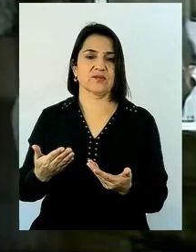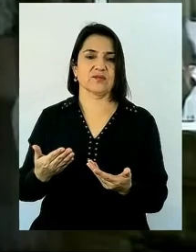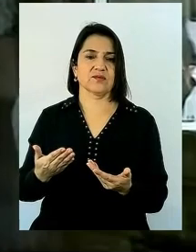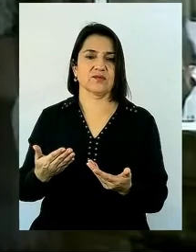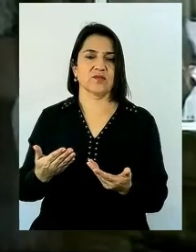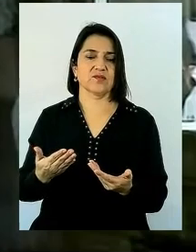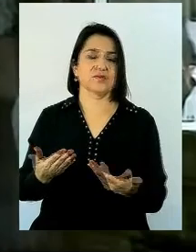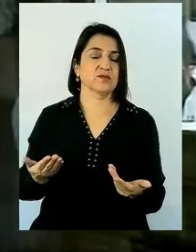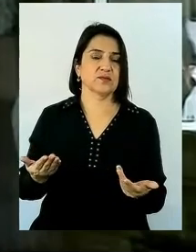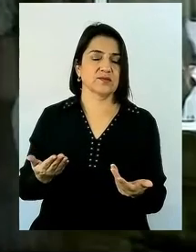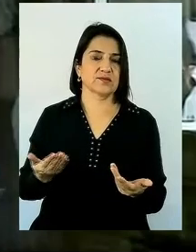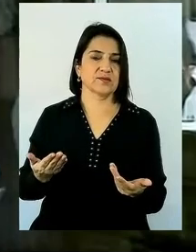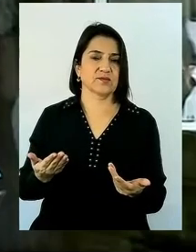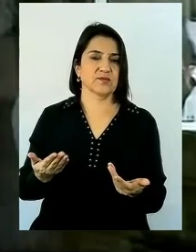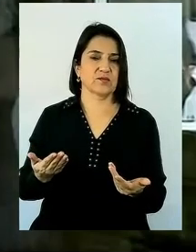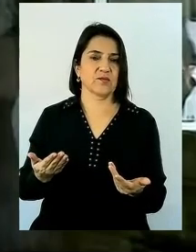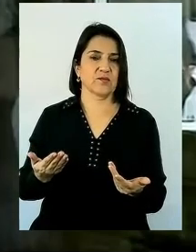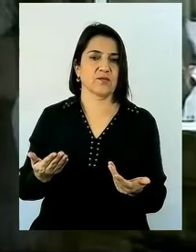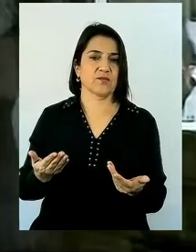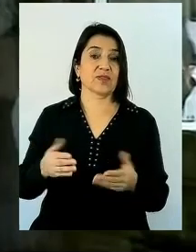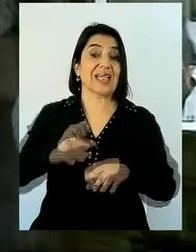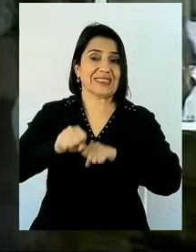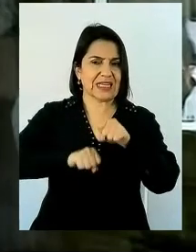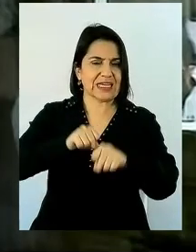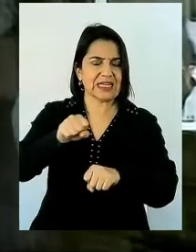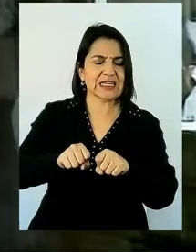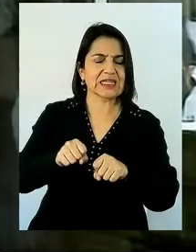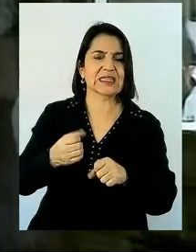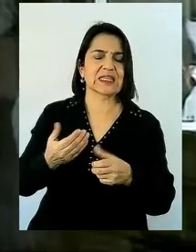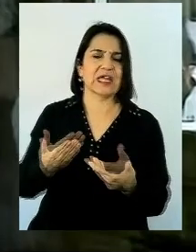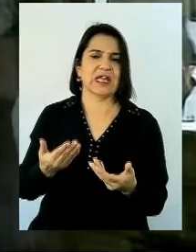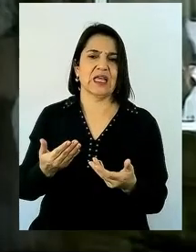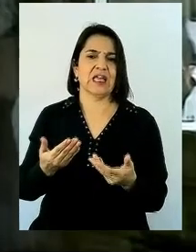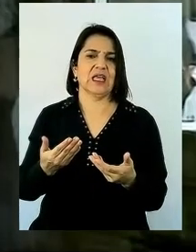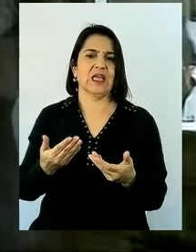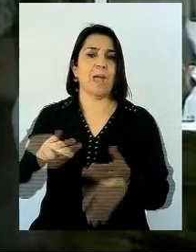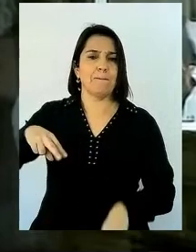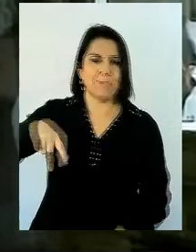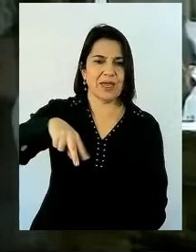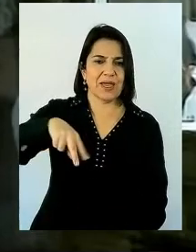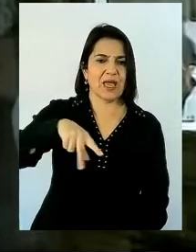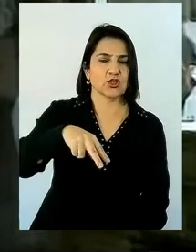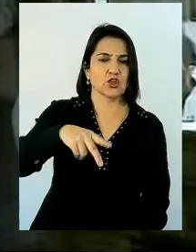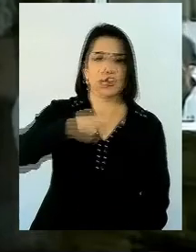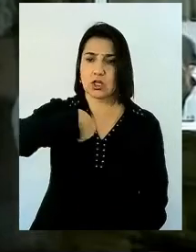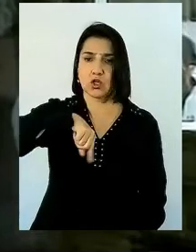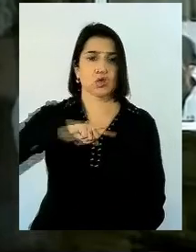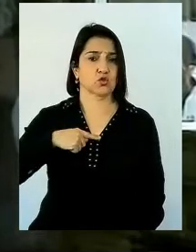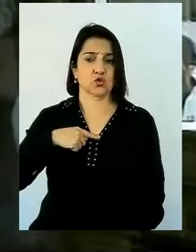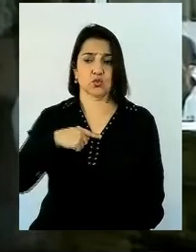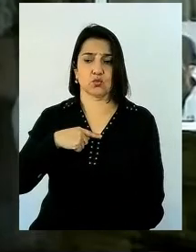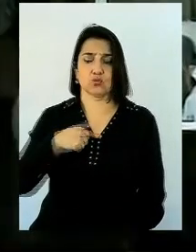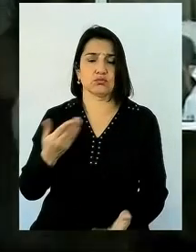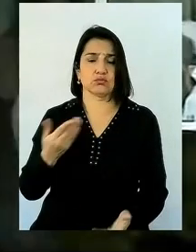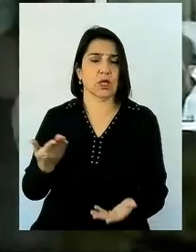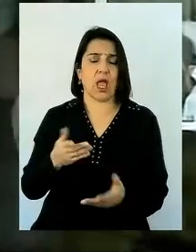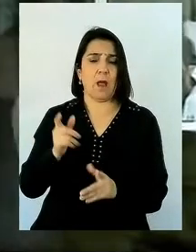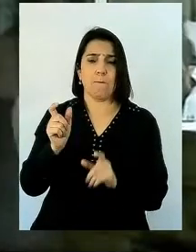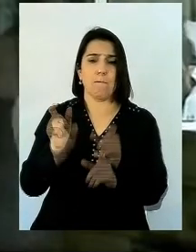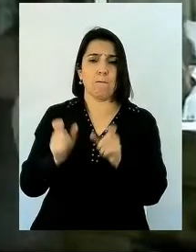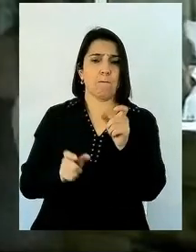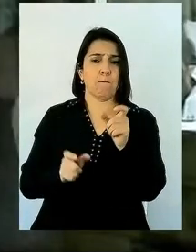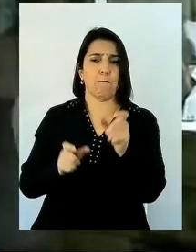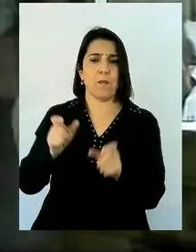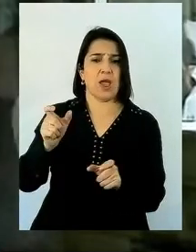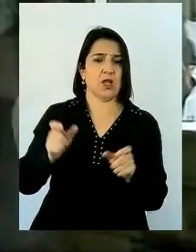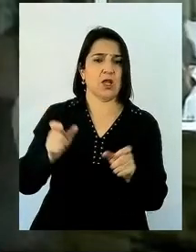más que ciclistas o más que peatones curiosos, somos personas que se están moviendo de forma activa en la